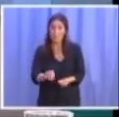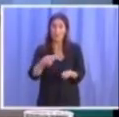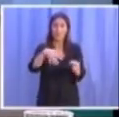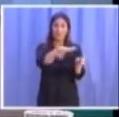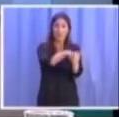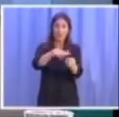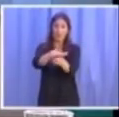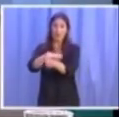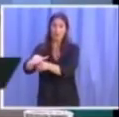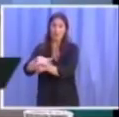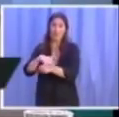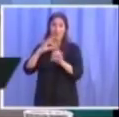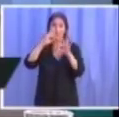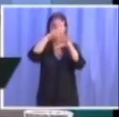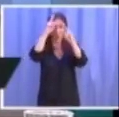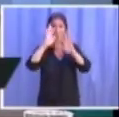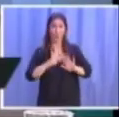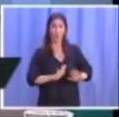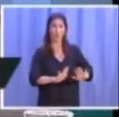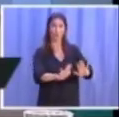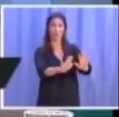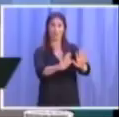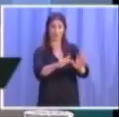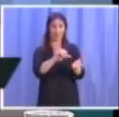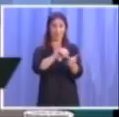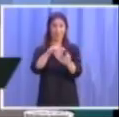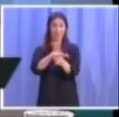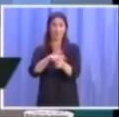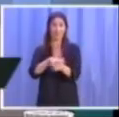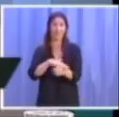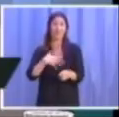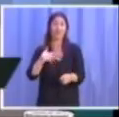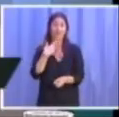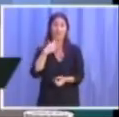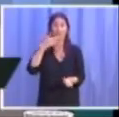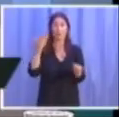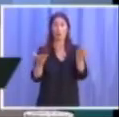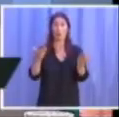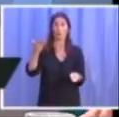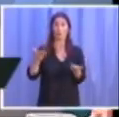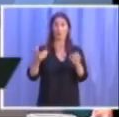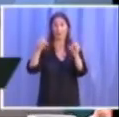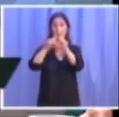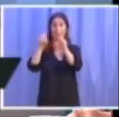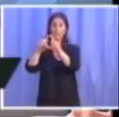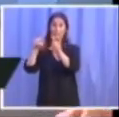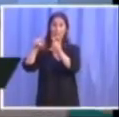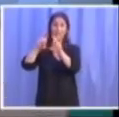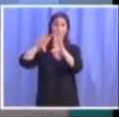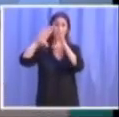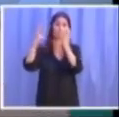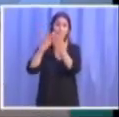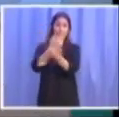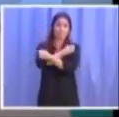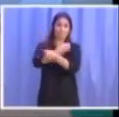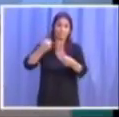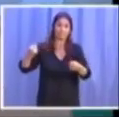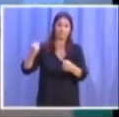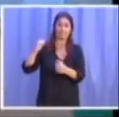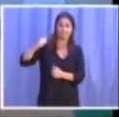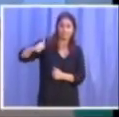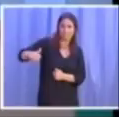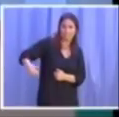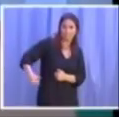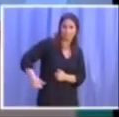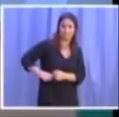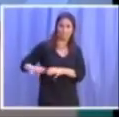de Granada es hija directa de la riqueza extrema de las empresas multinacionales que se han apropiado